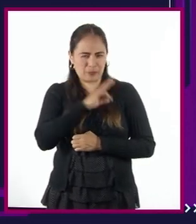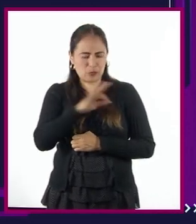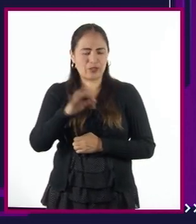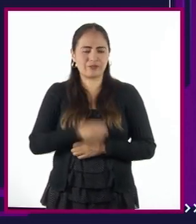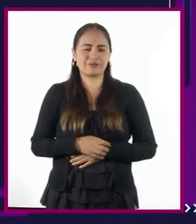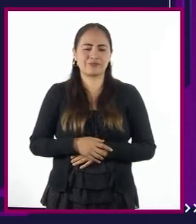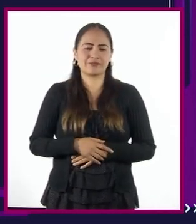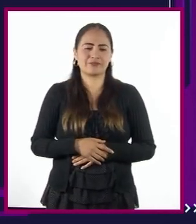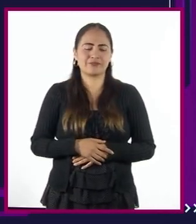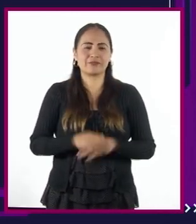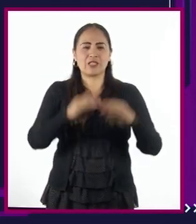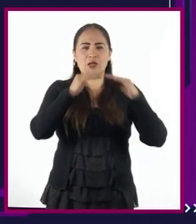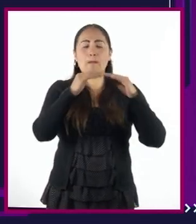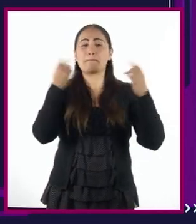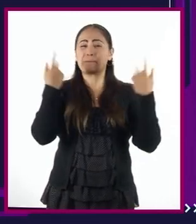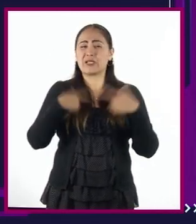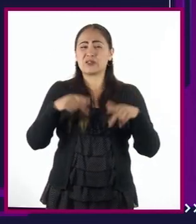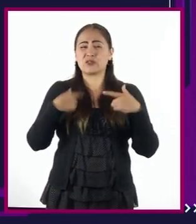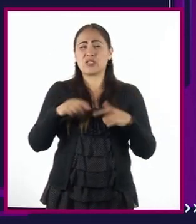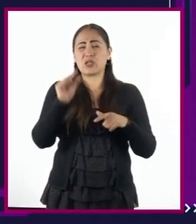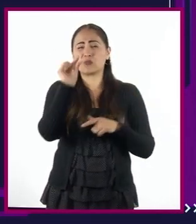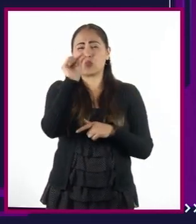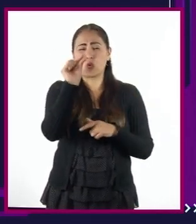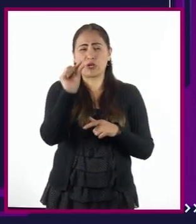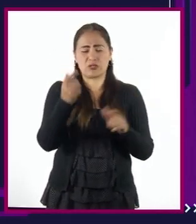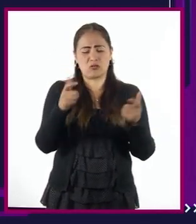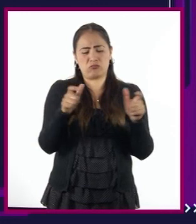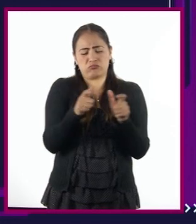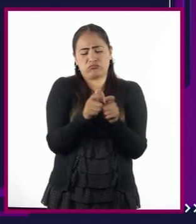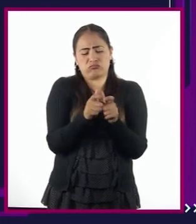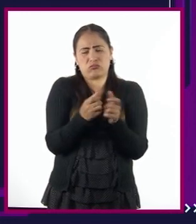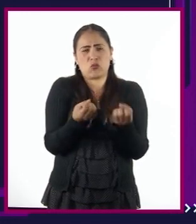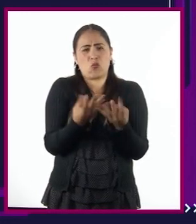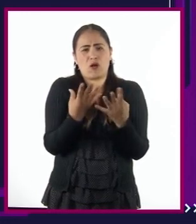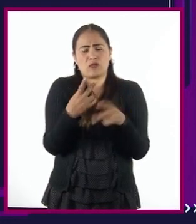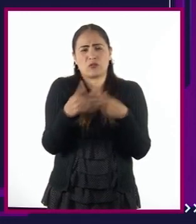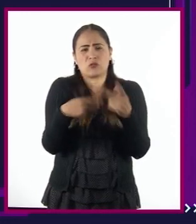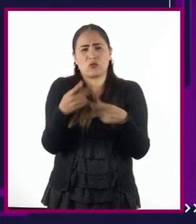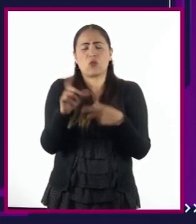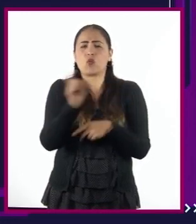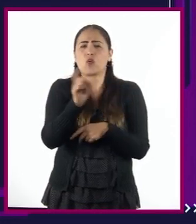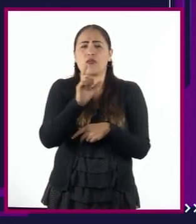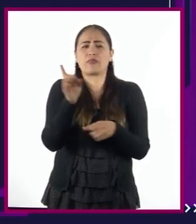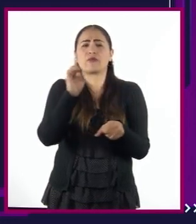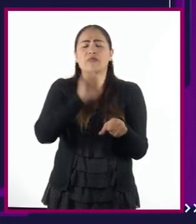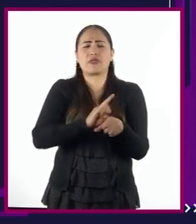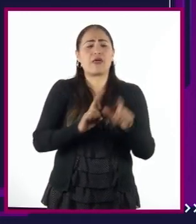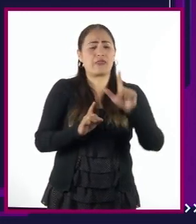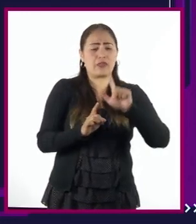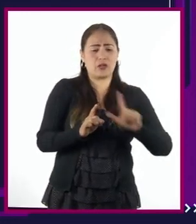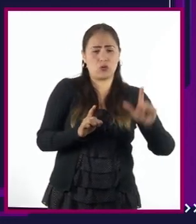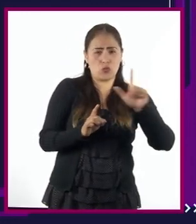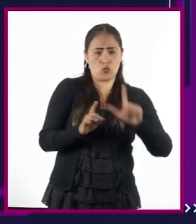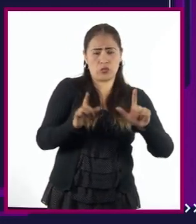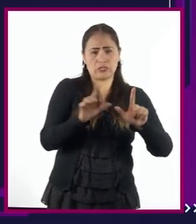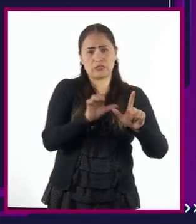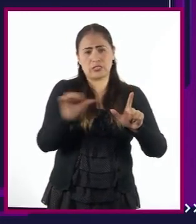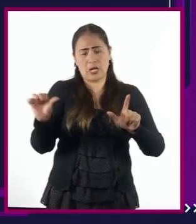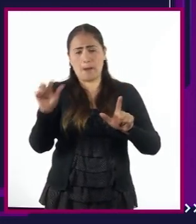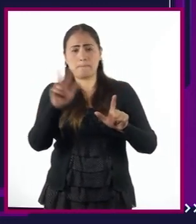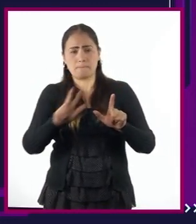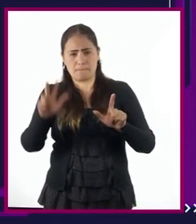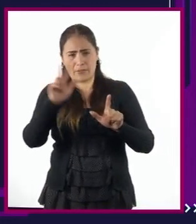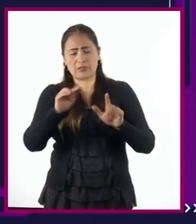mayor disminución de espectadores? La asistencia disminuyó de lunes al martes con